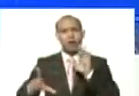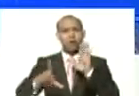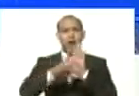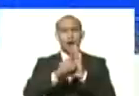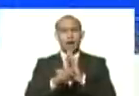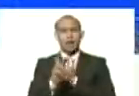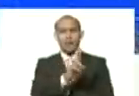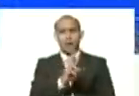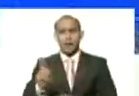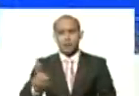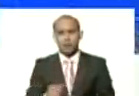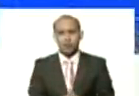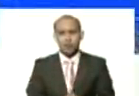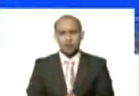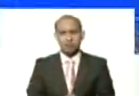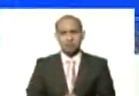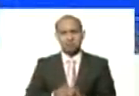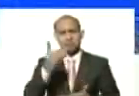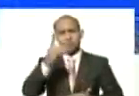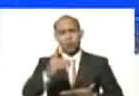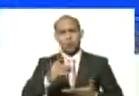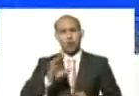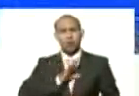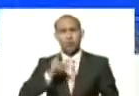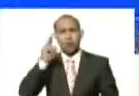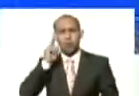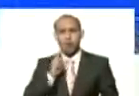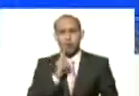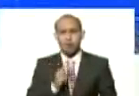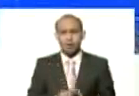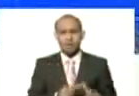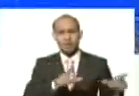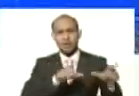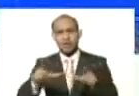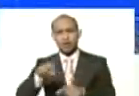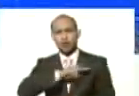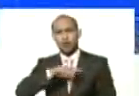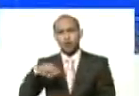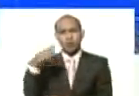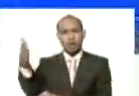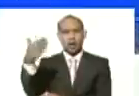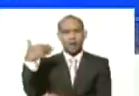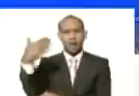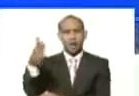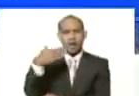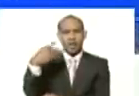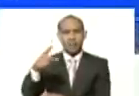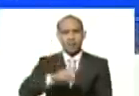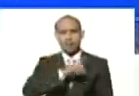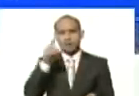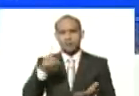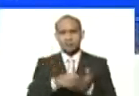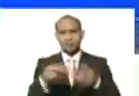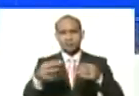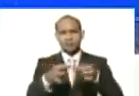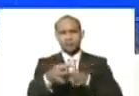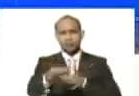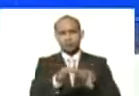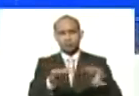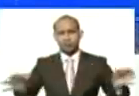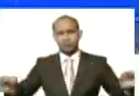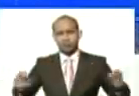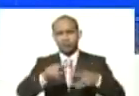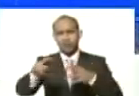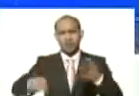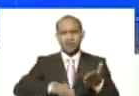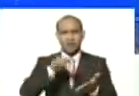República. Es decreto de Bolívar. Y ya nuestra bandera flamea a lo largo y ancho del territorio. Y